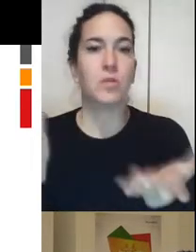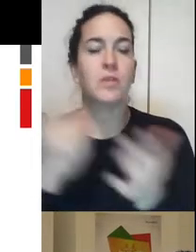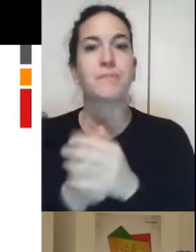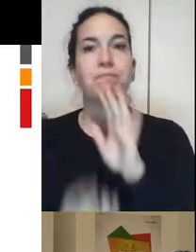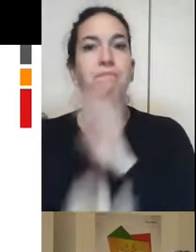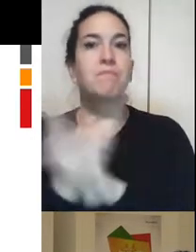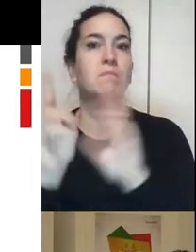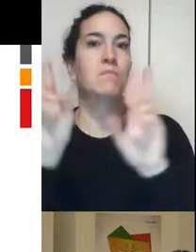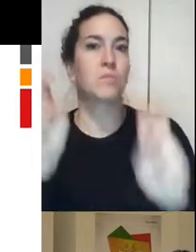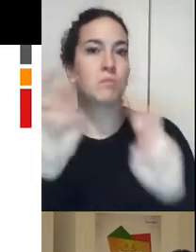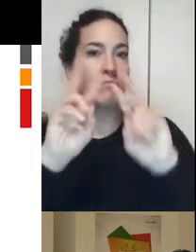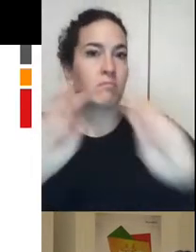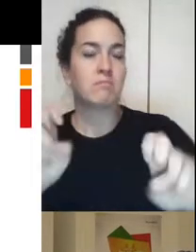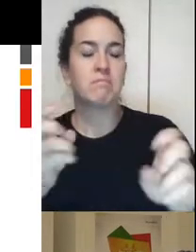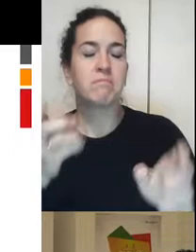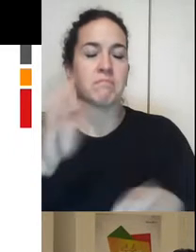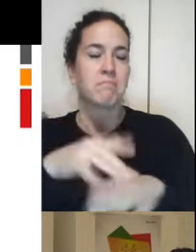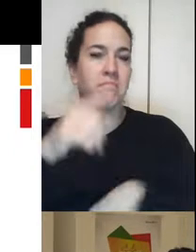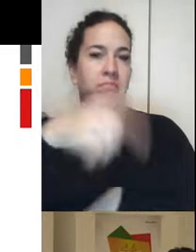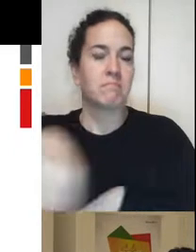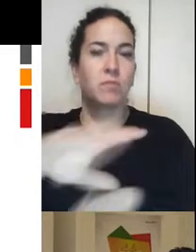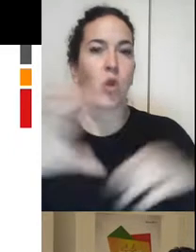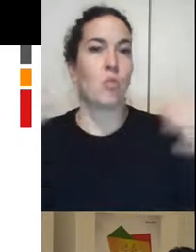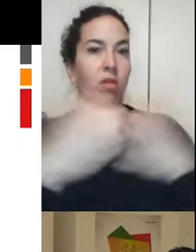a la comunidad académica y estudiantil,